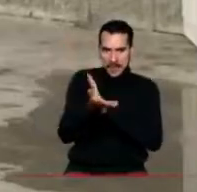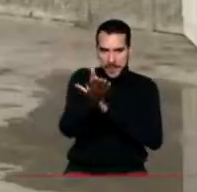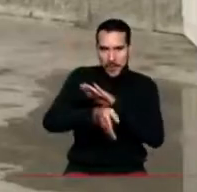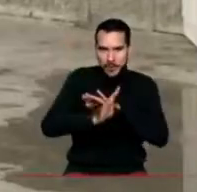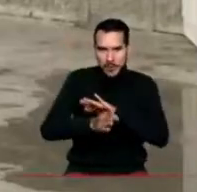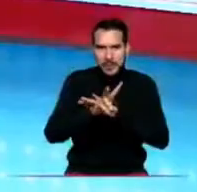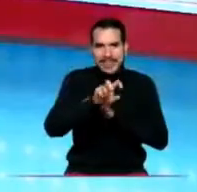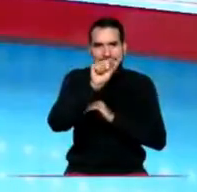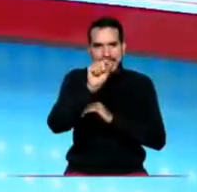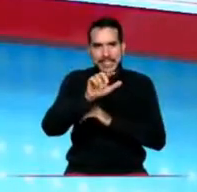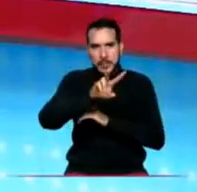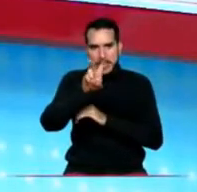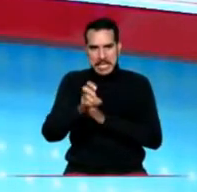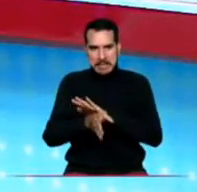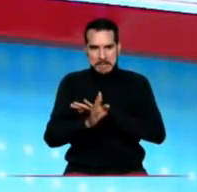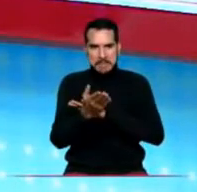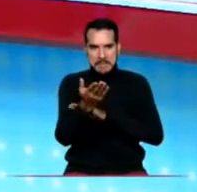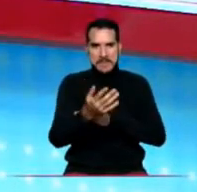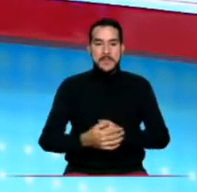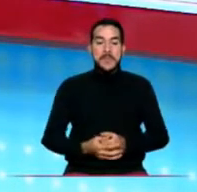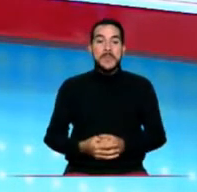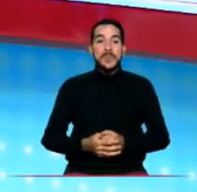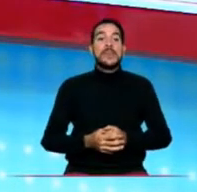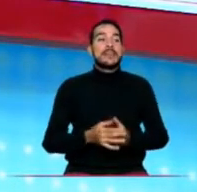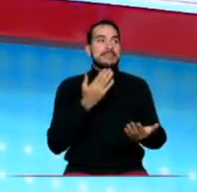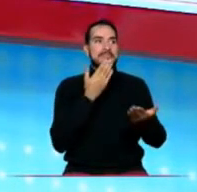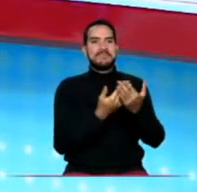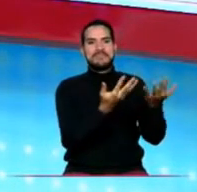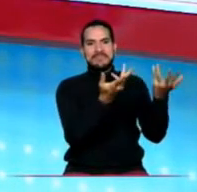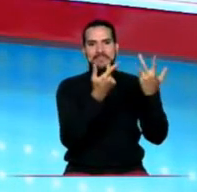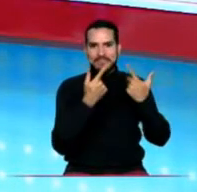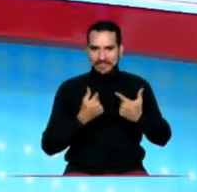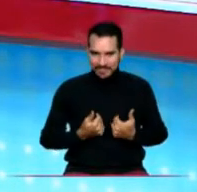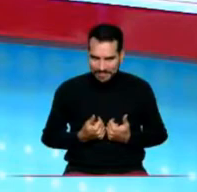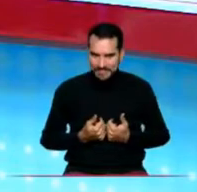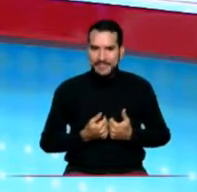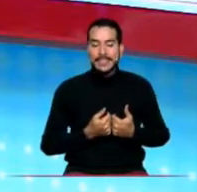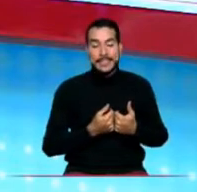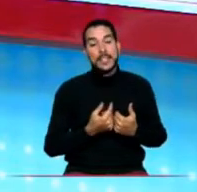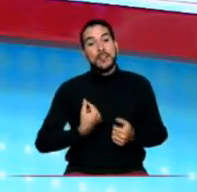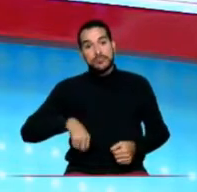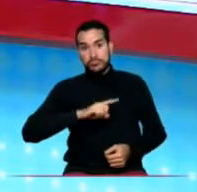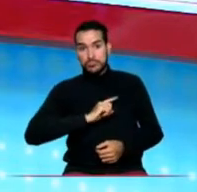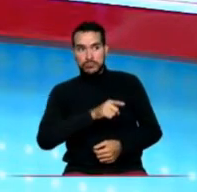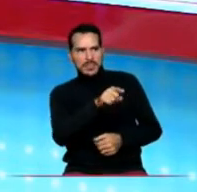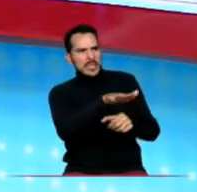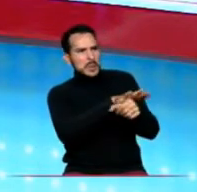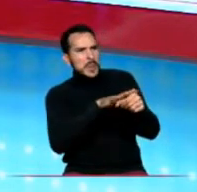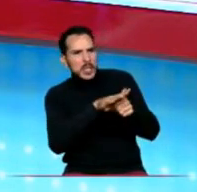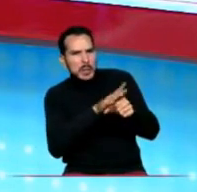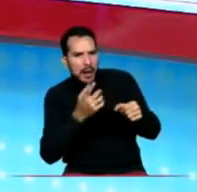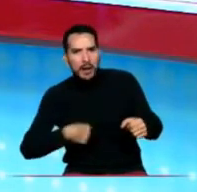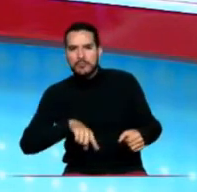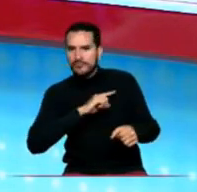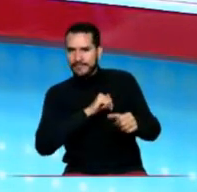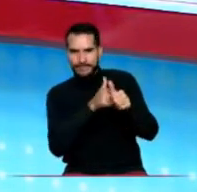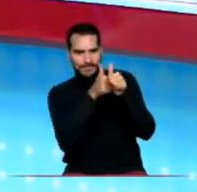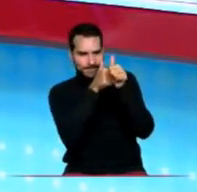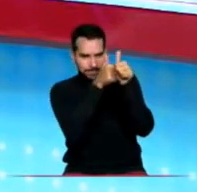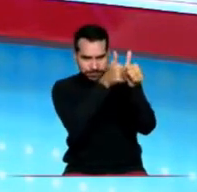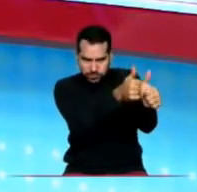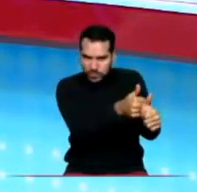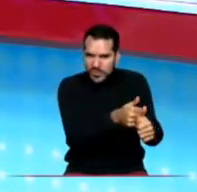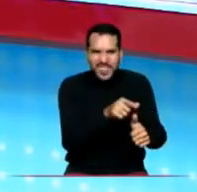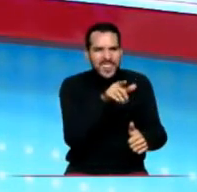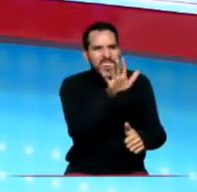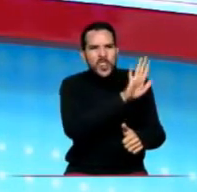con más. Carmen Alicia, muchas gracias. Nosotros, por supuesto, estaremos haciéndole seguimiento a esta situación que se presenta allí en el oriente de Santiago